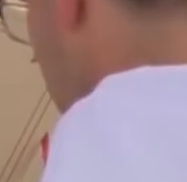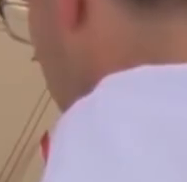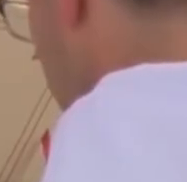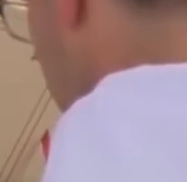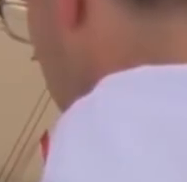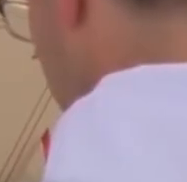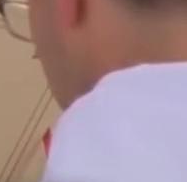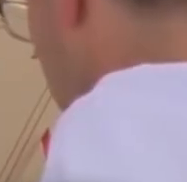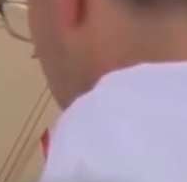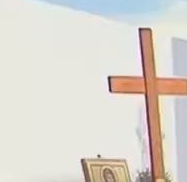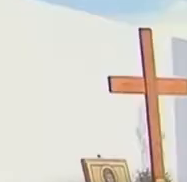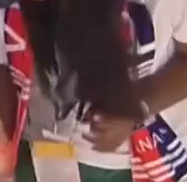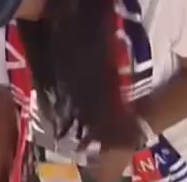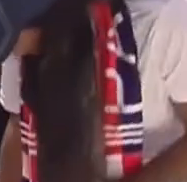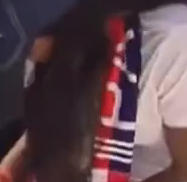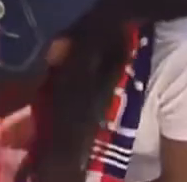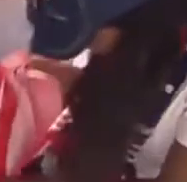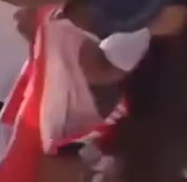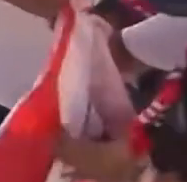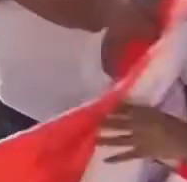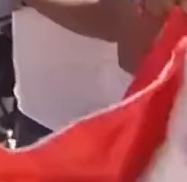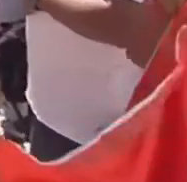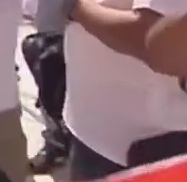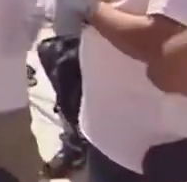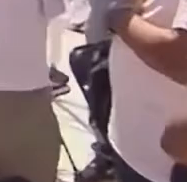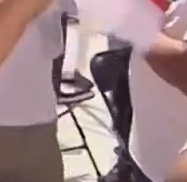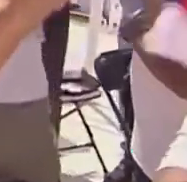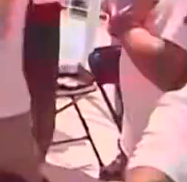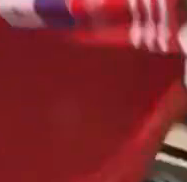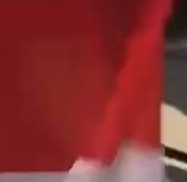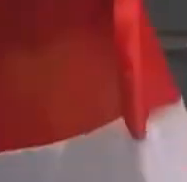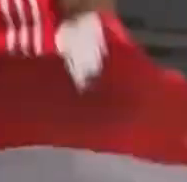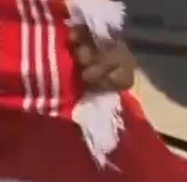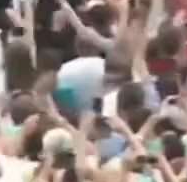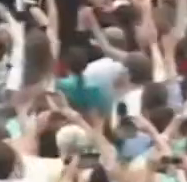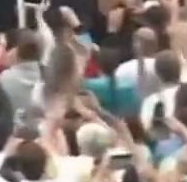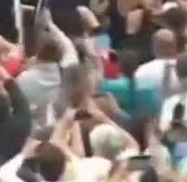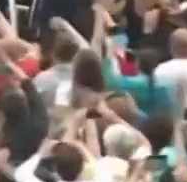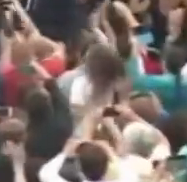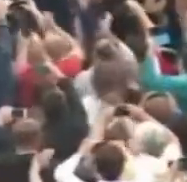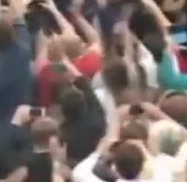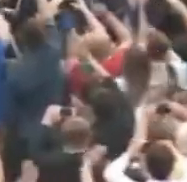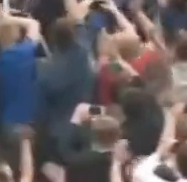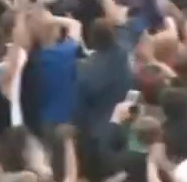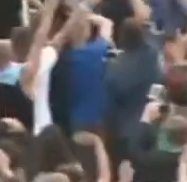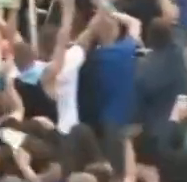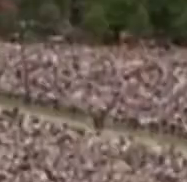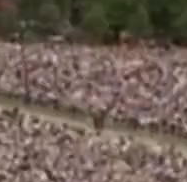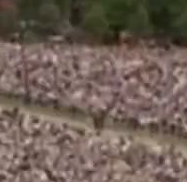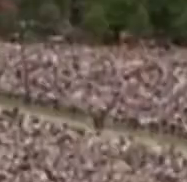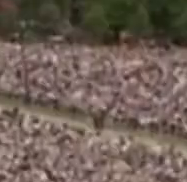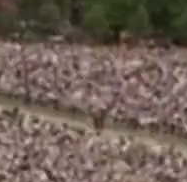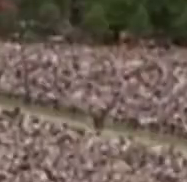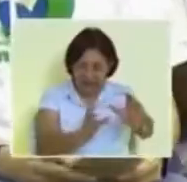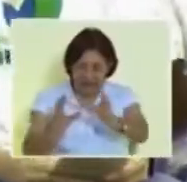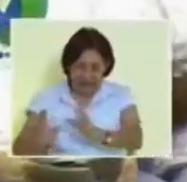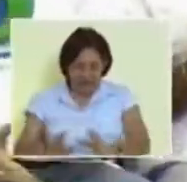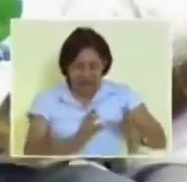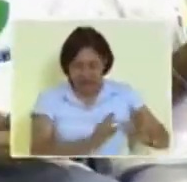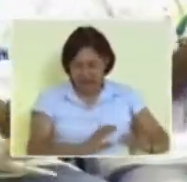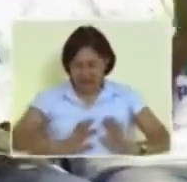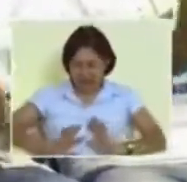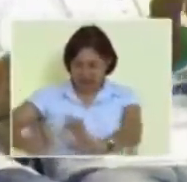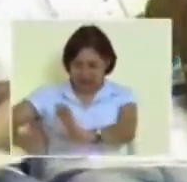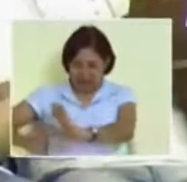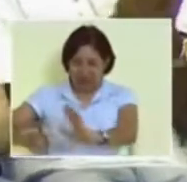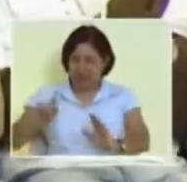1968 cmt stuttgart es una de las ferias más importantes de europa focalizada en vender destinos populares para